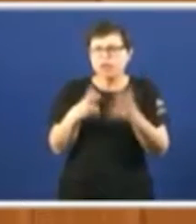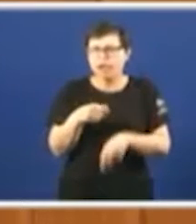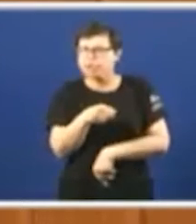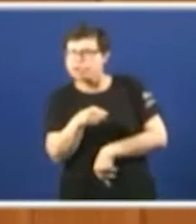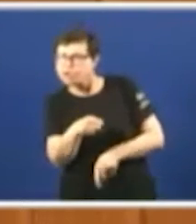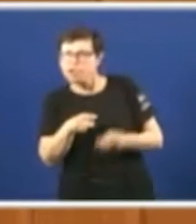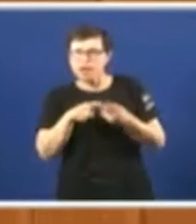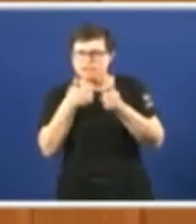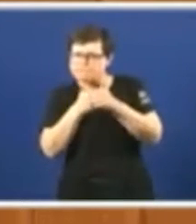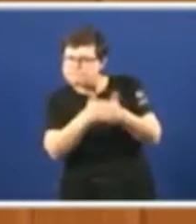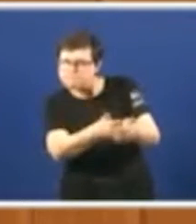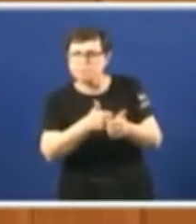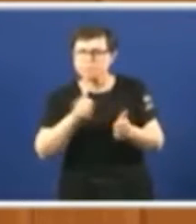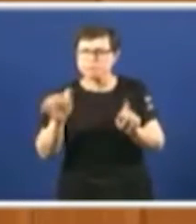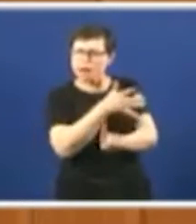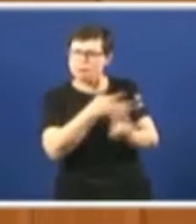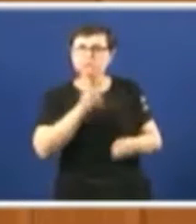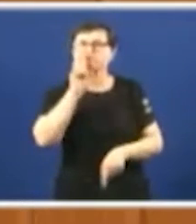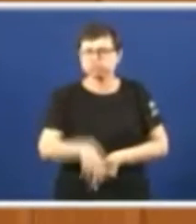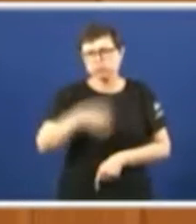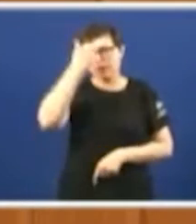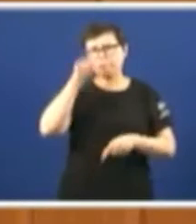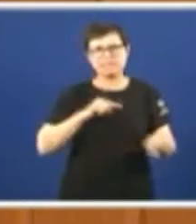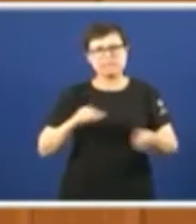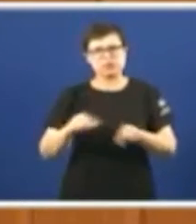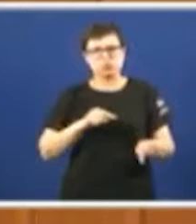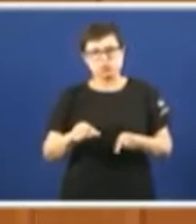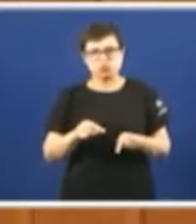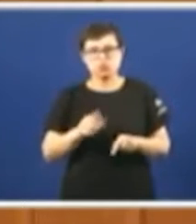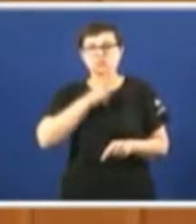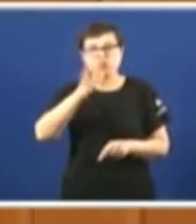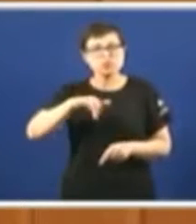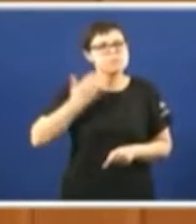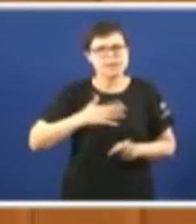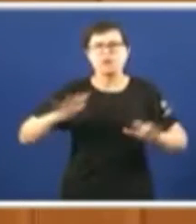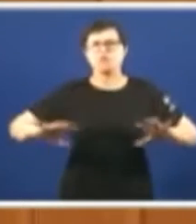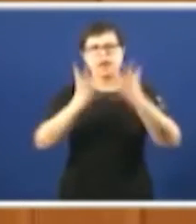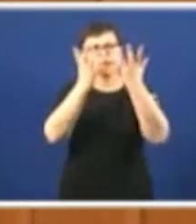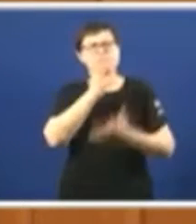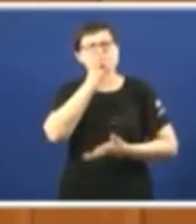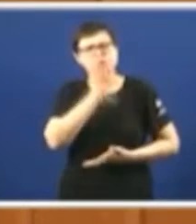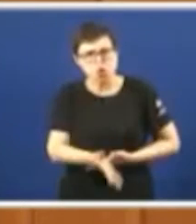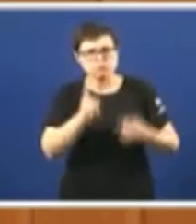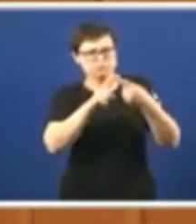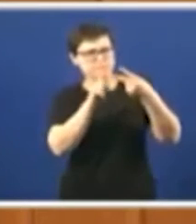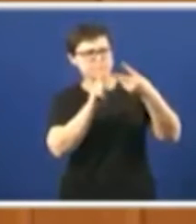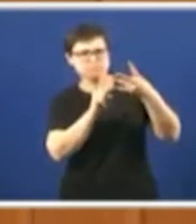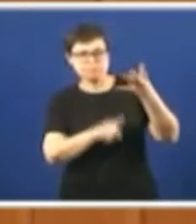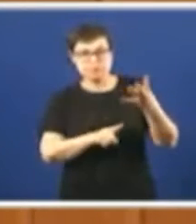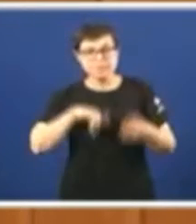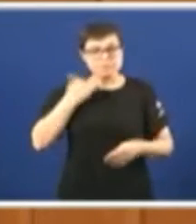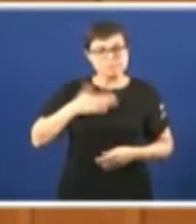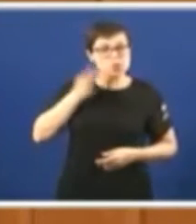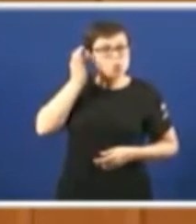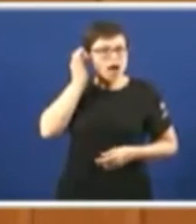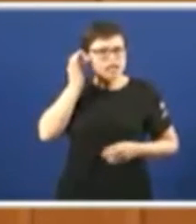cuestionadas, vixiadas e golpeadas chámase machismo. Por todo iso vamos ir a folga mañá, por todo iso miles de mulleres van parar mañá,